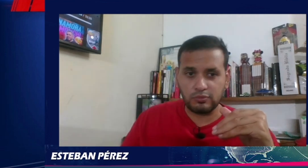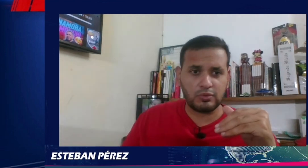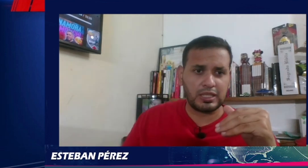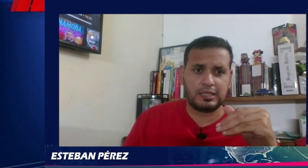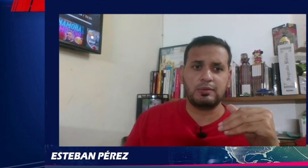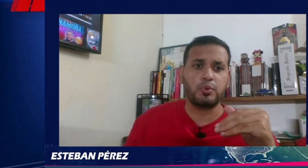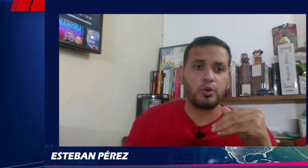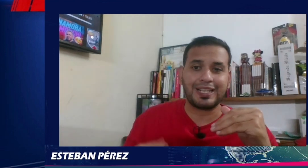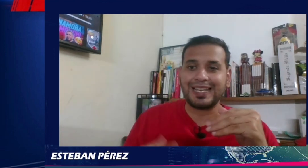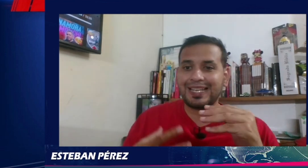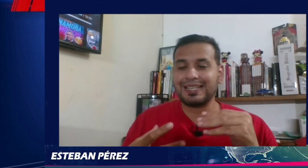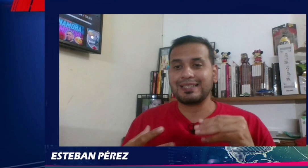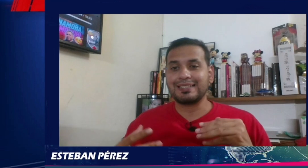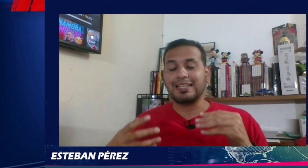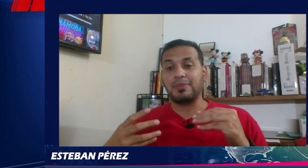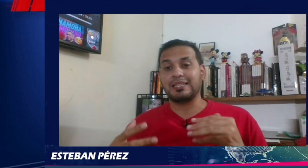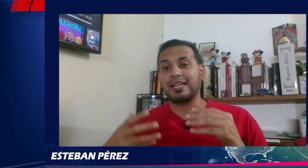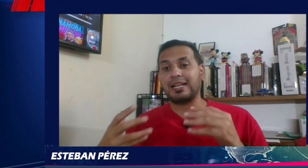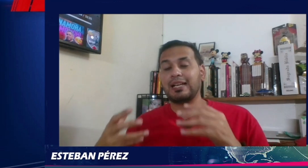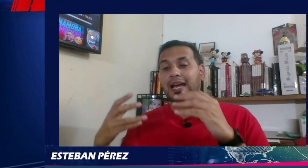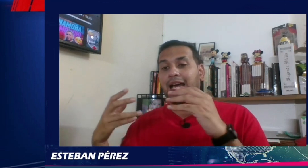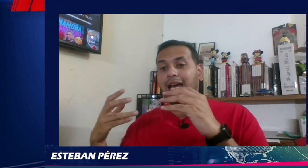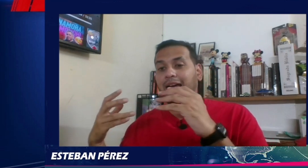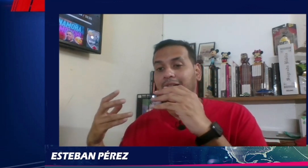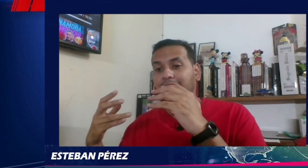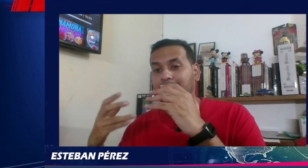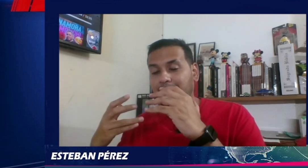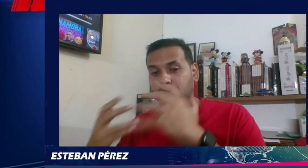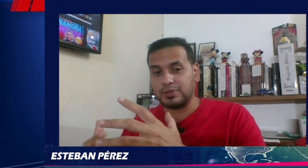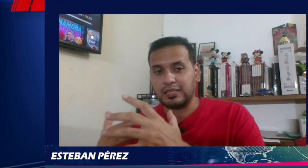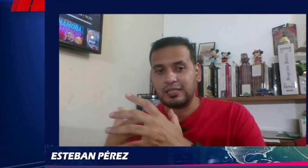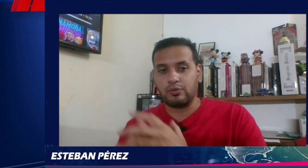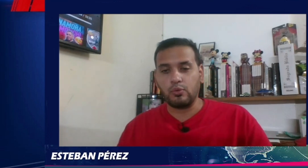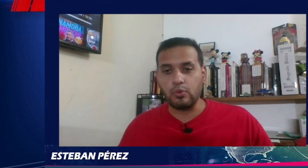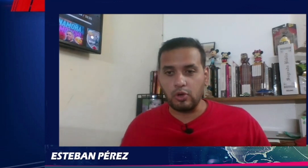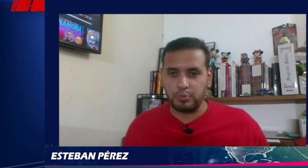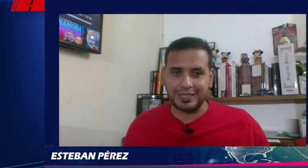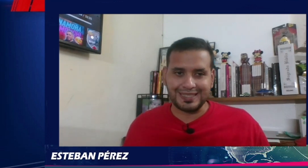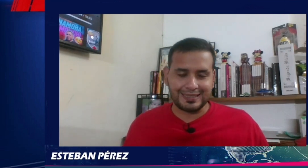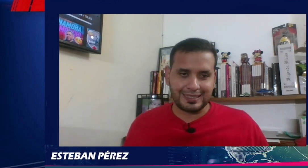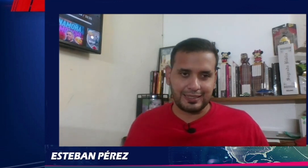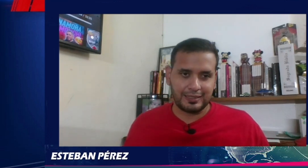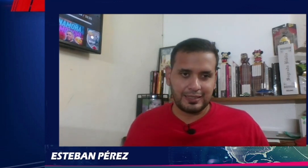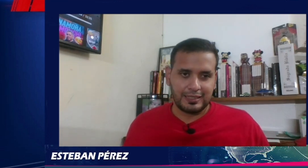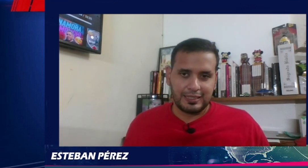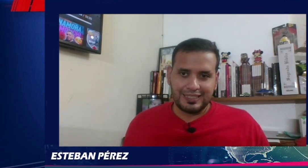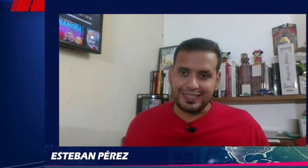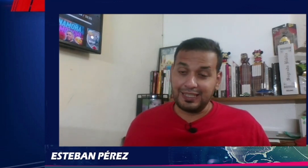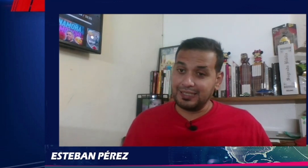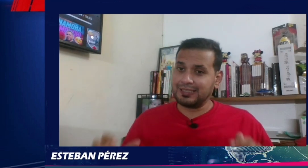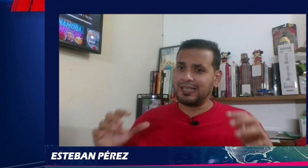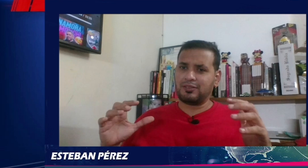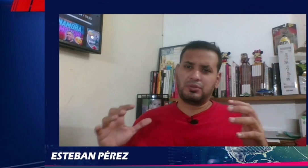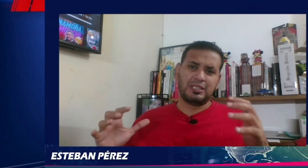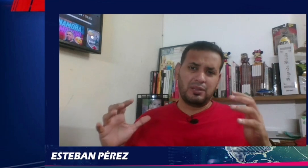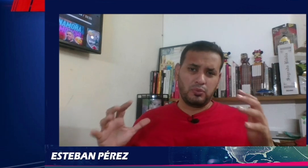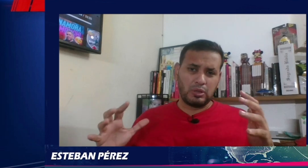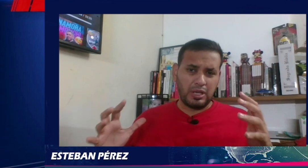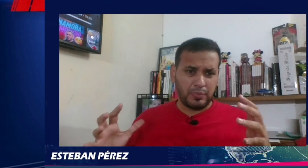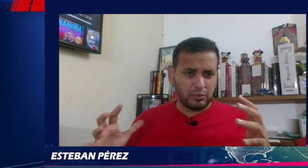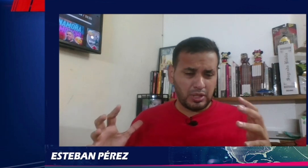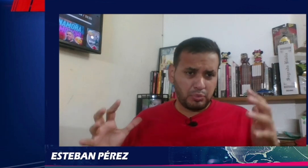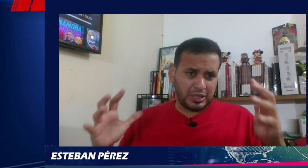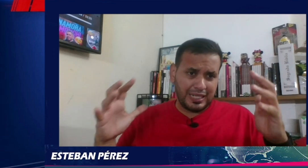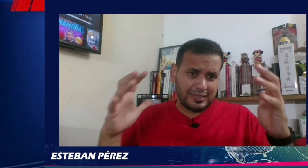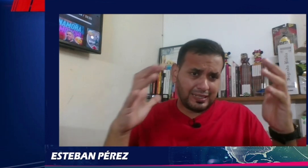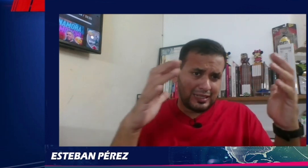encuentro por qué demandar al subsecretario Hugo López-Gatell. En este caso, si se busca